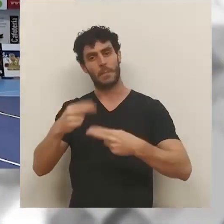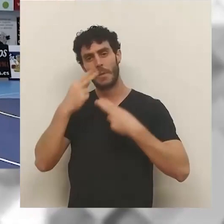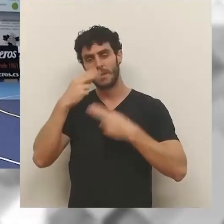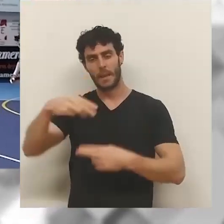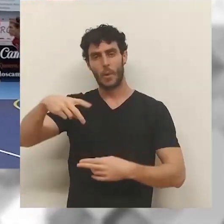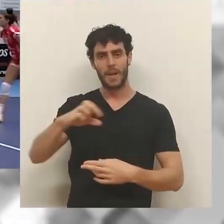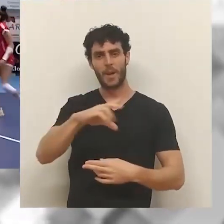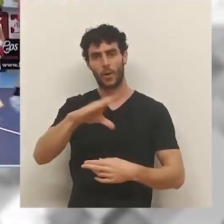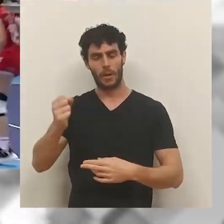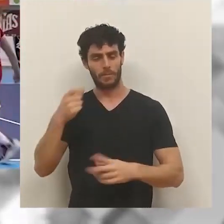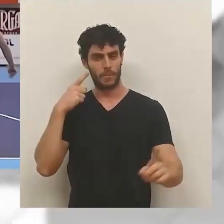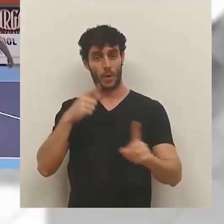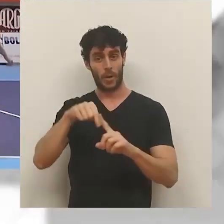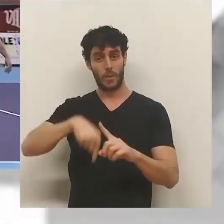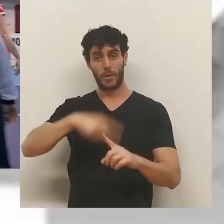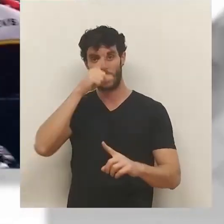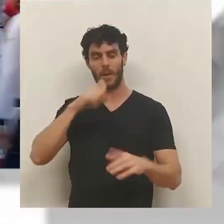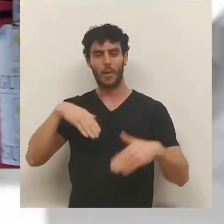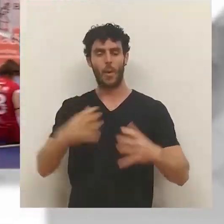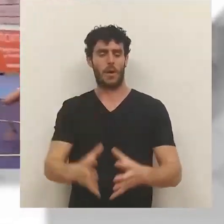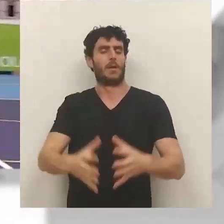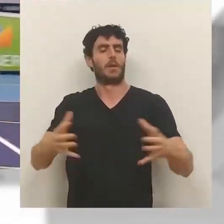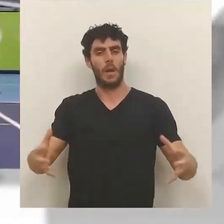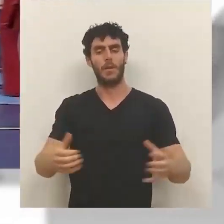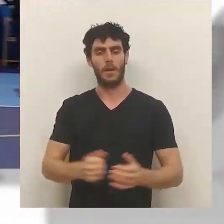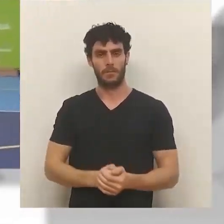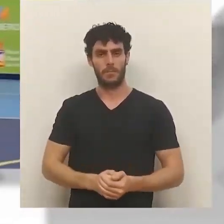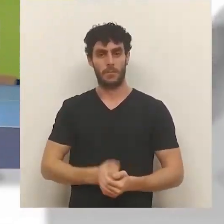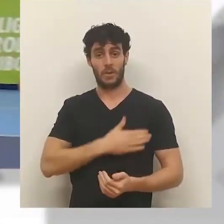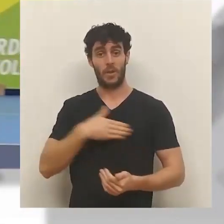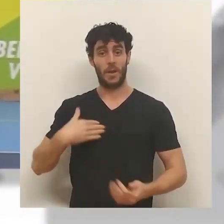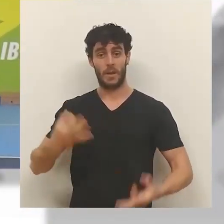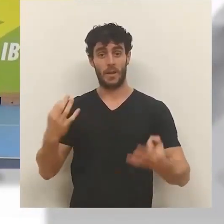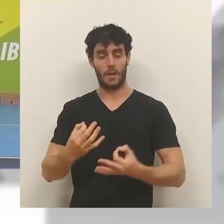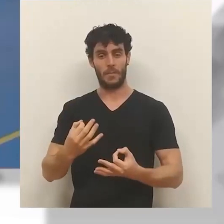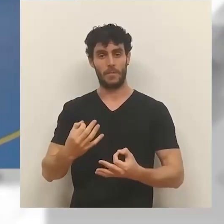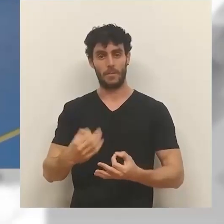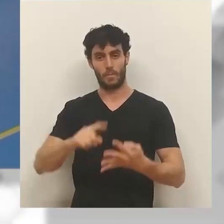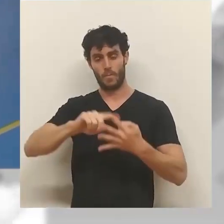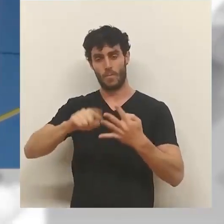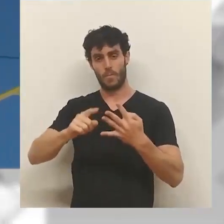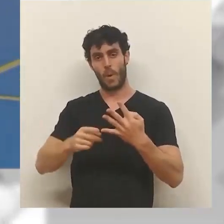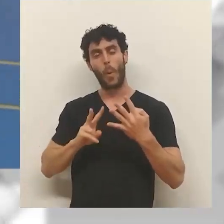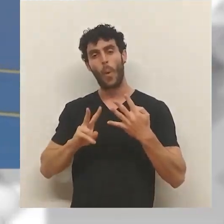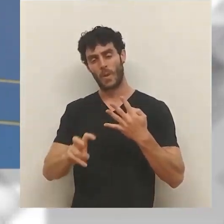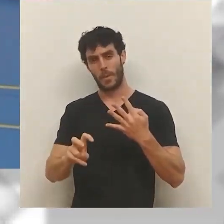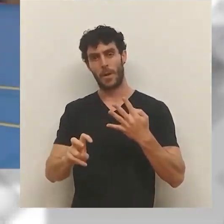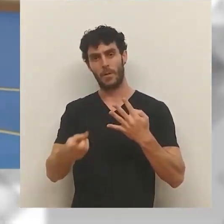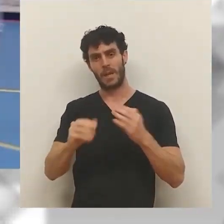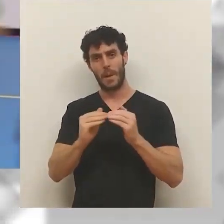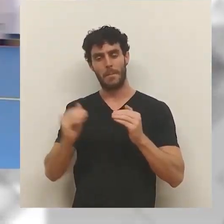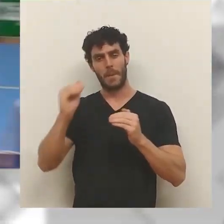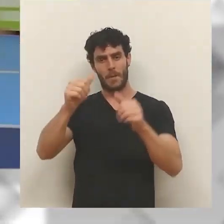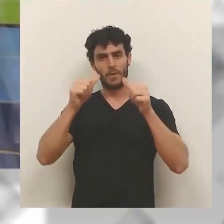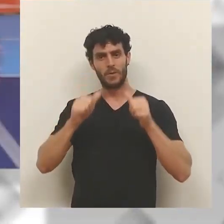la liga fuera de casa y visitando a Menorca. El objetivo de este curso de las azules es ambicioso y pasa por estar entre los cuatro